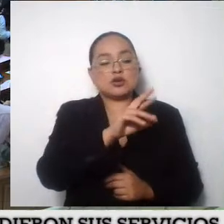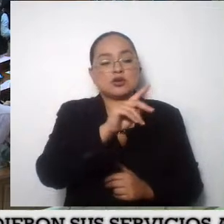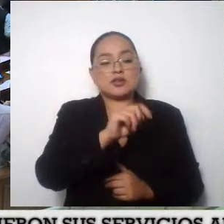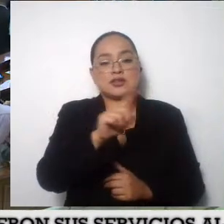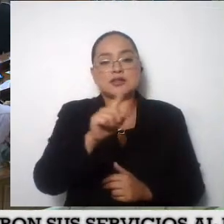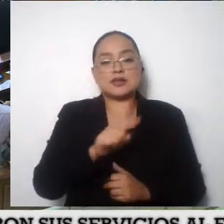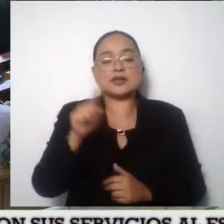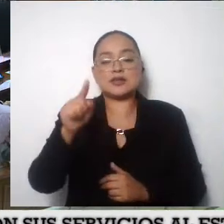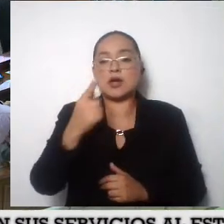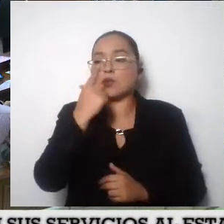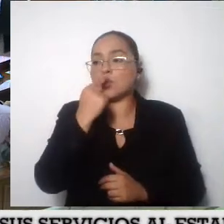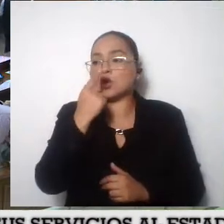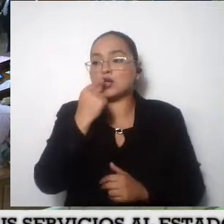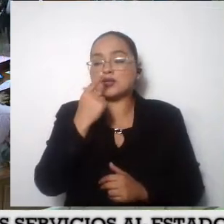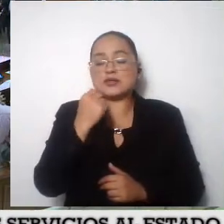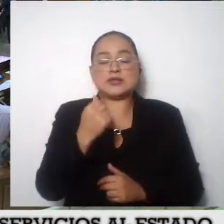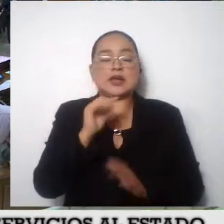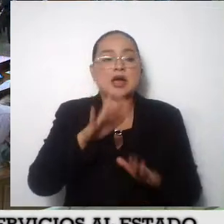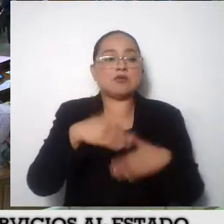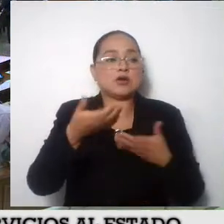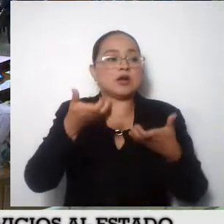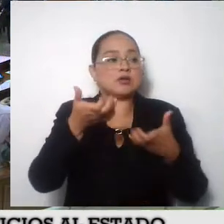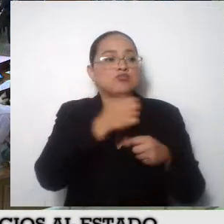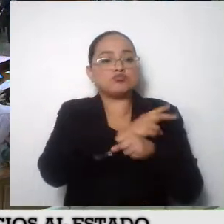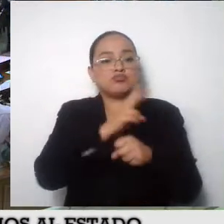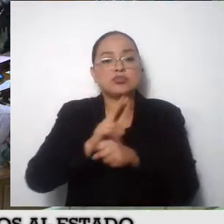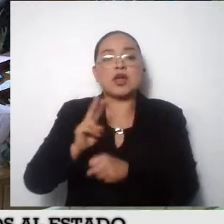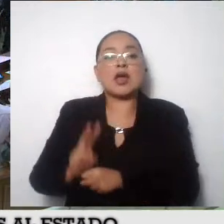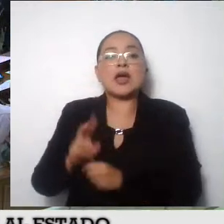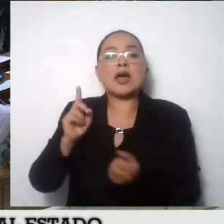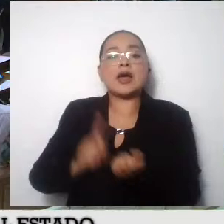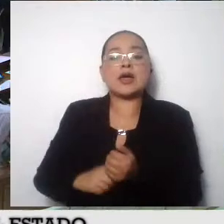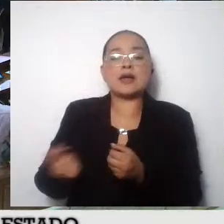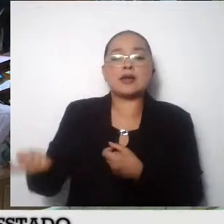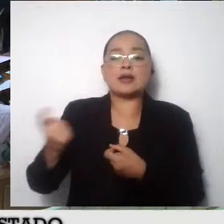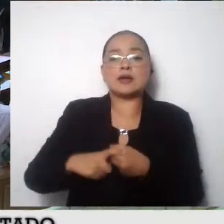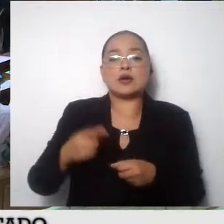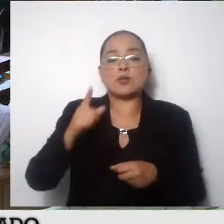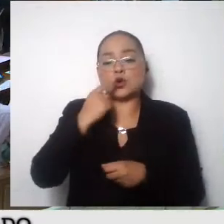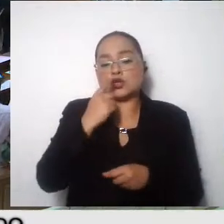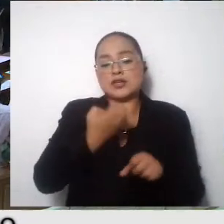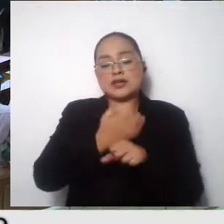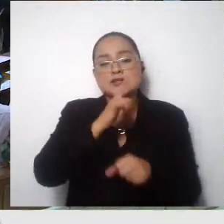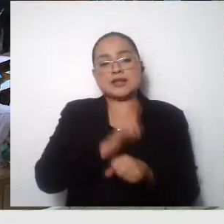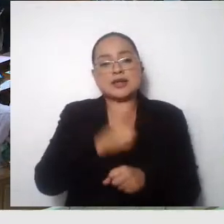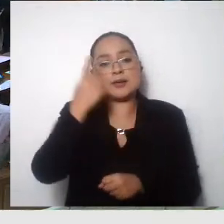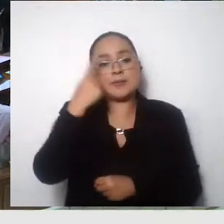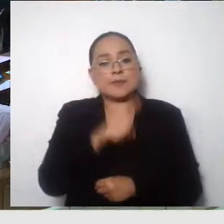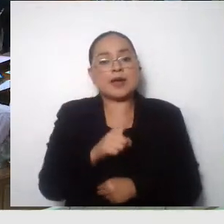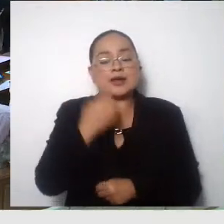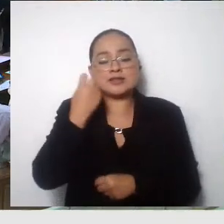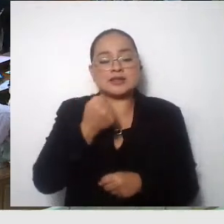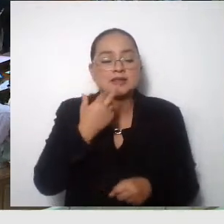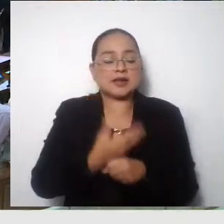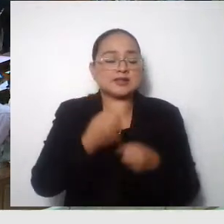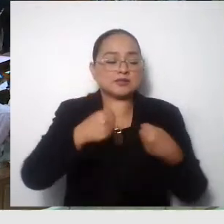policía operativo, adscrito a la Dirección de la Policía Estatal Preventiva de la Secretaría de Seguridad